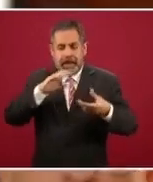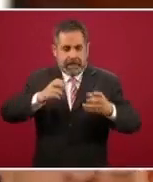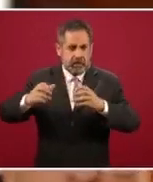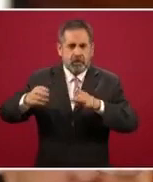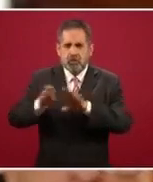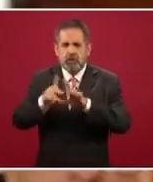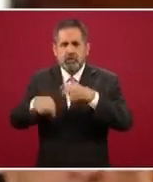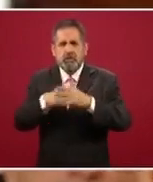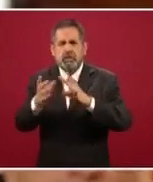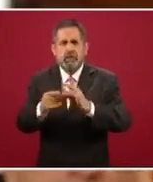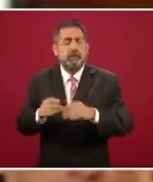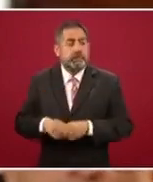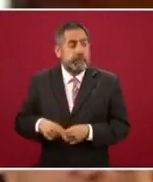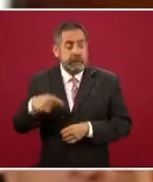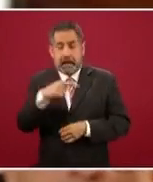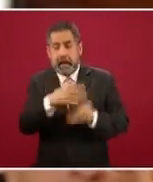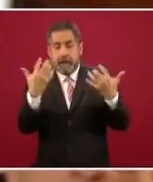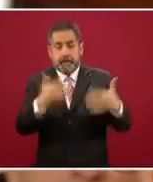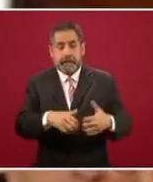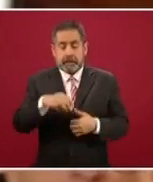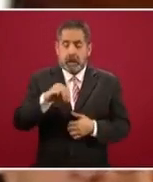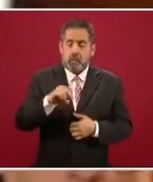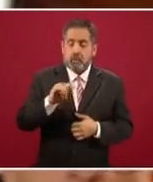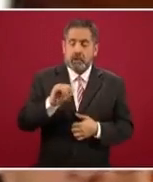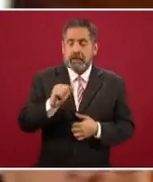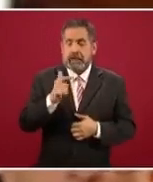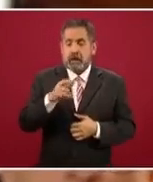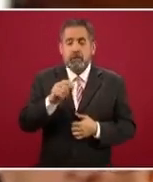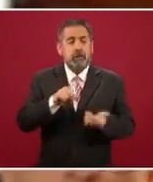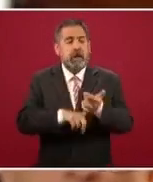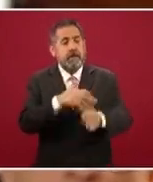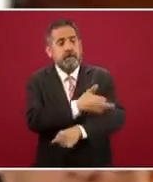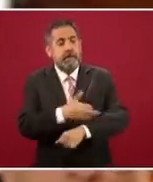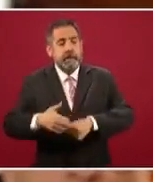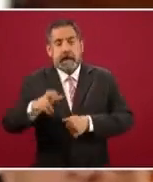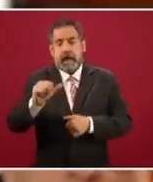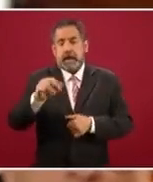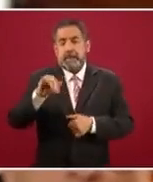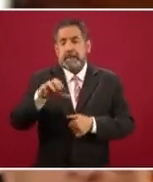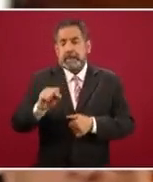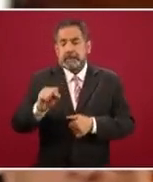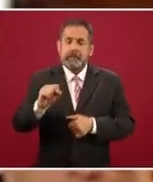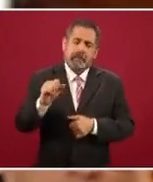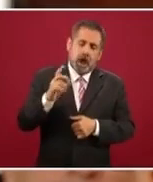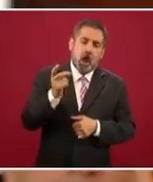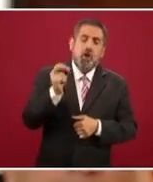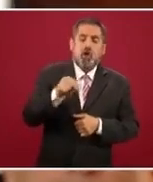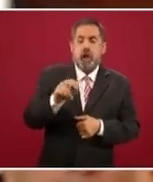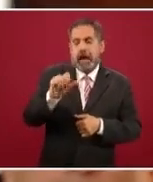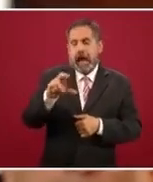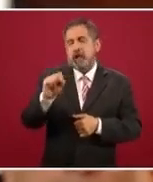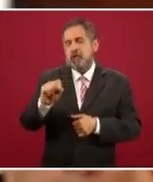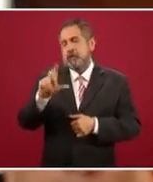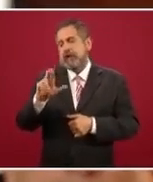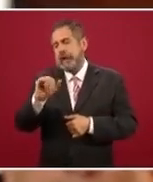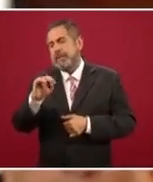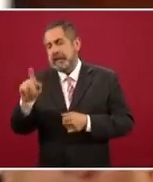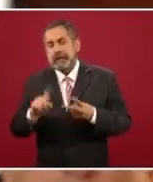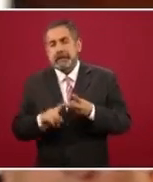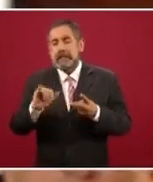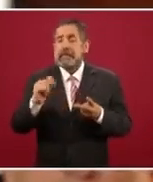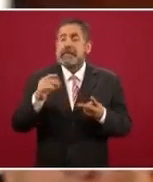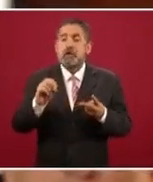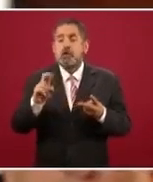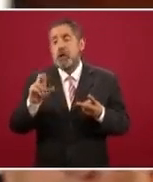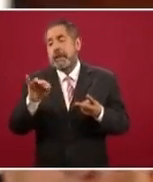explico. La empresa Multigranos SADCB de la familia Ramírez, don Carlos Ramírez, don Carlos Ignacio Ramírez, Carlos Ramírez e Ignacio